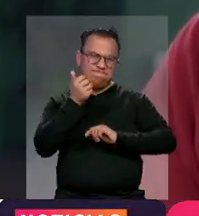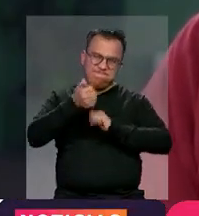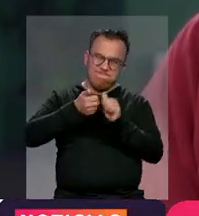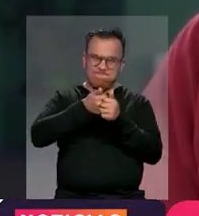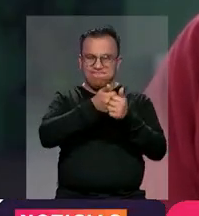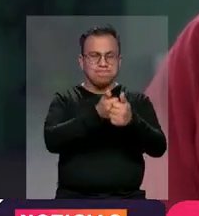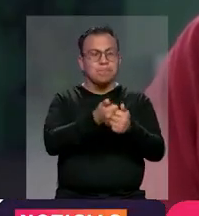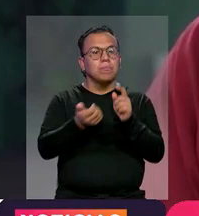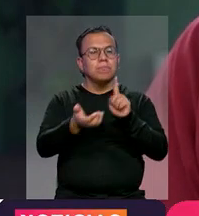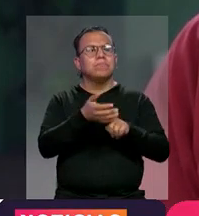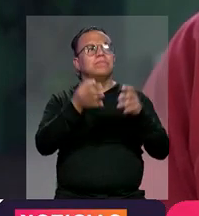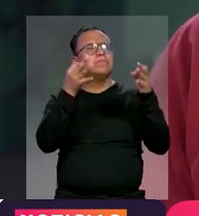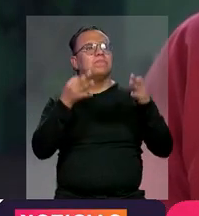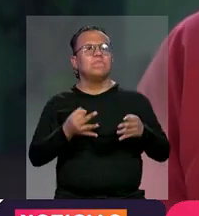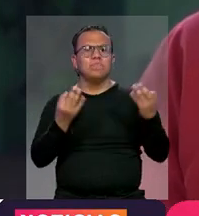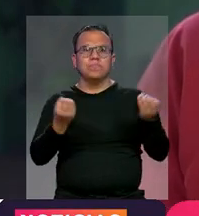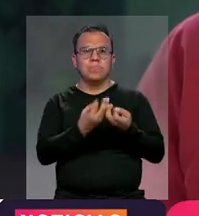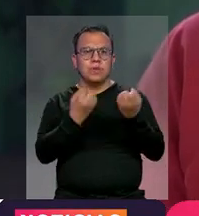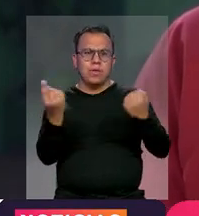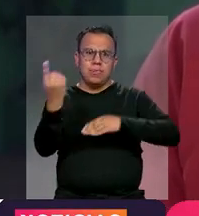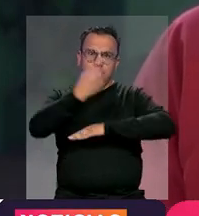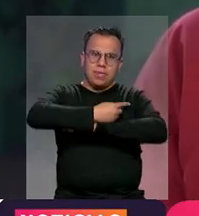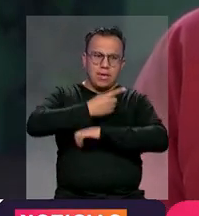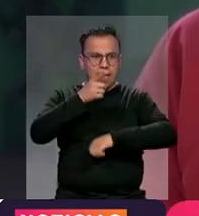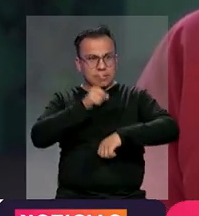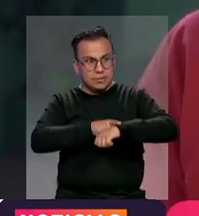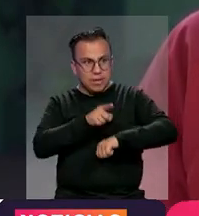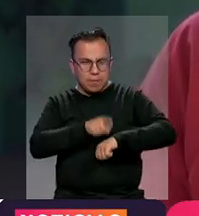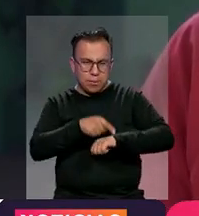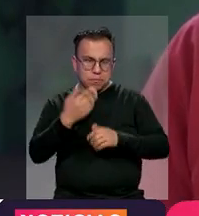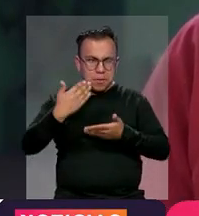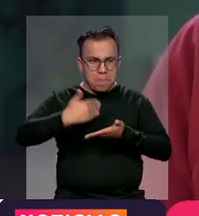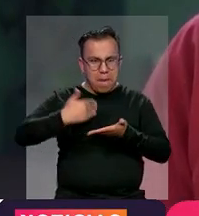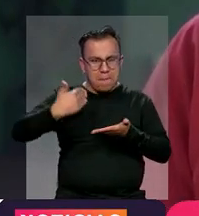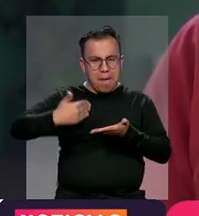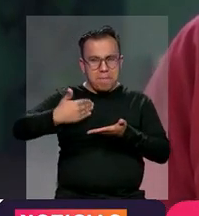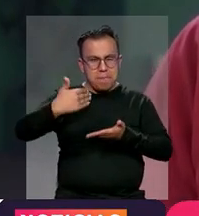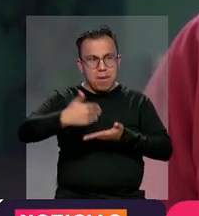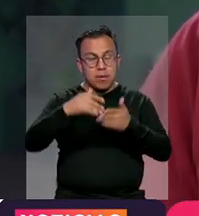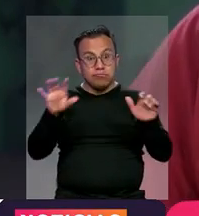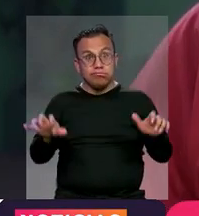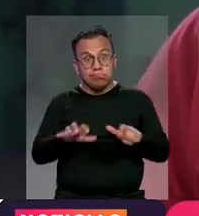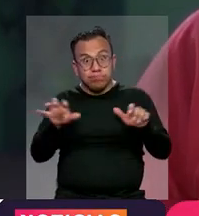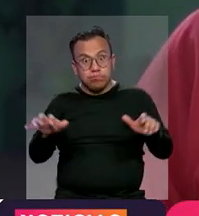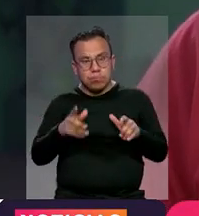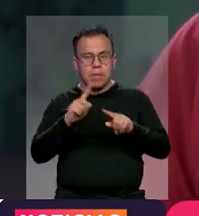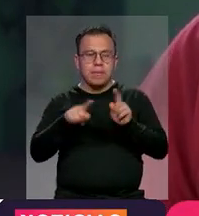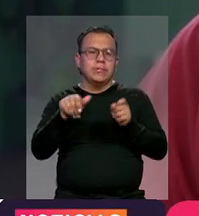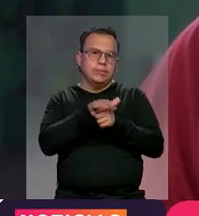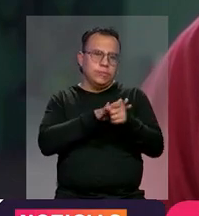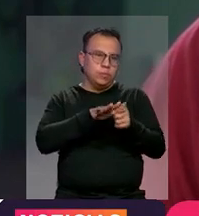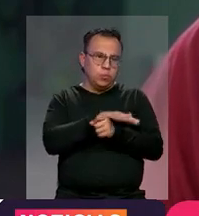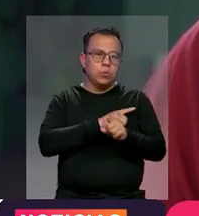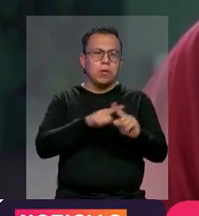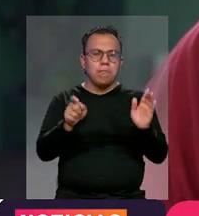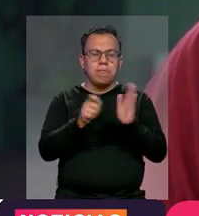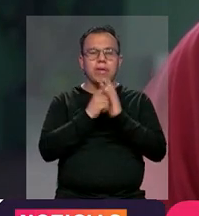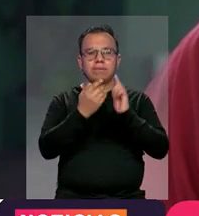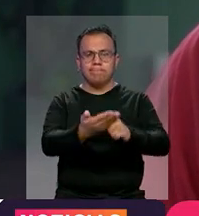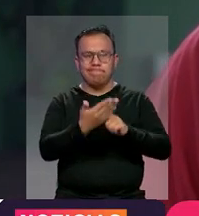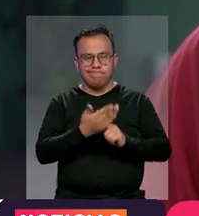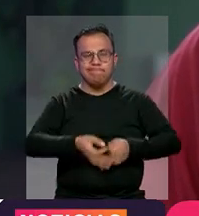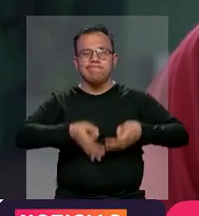de identificar exactamente qué días y en qué momento se venían adelantando estas actividades, situación que pudimos evidenciar